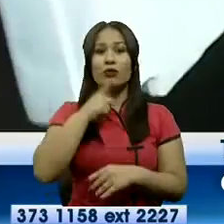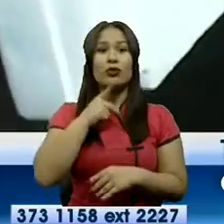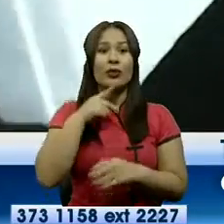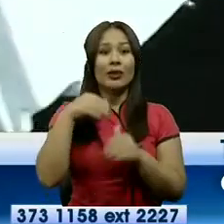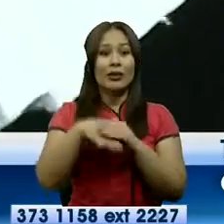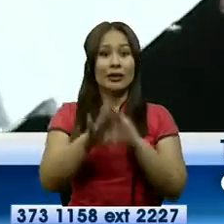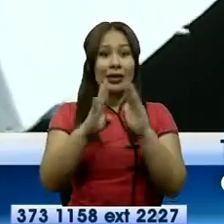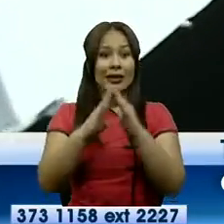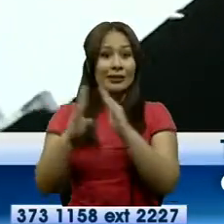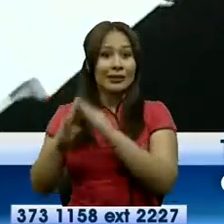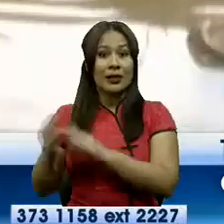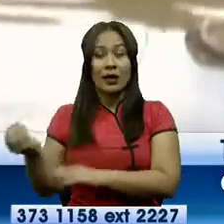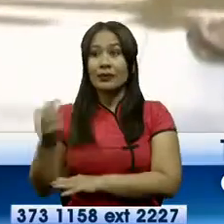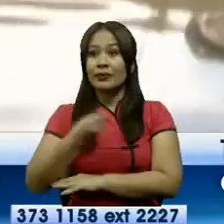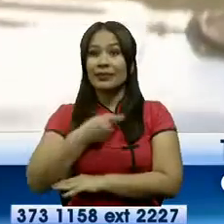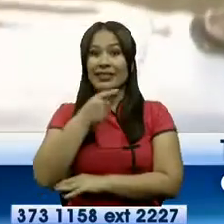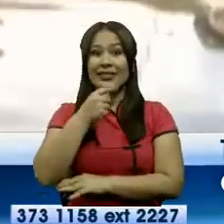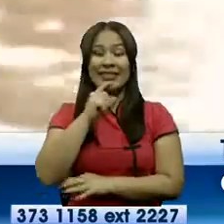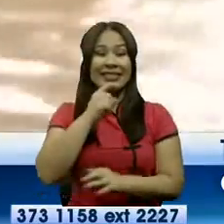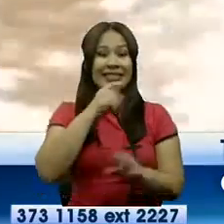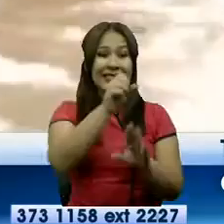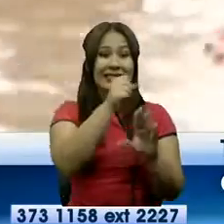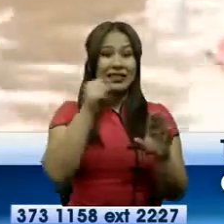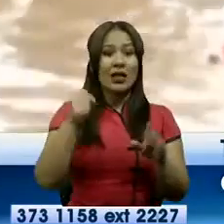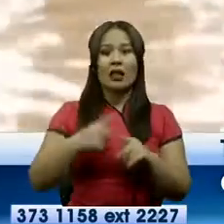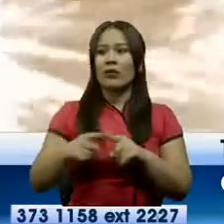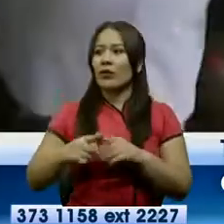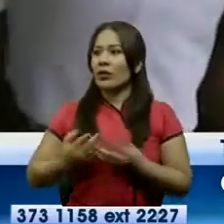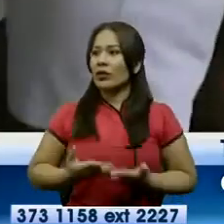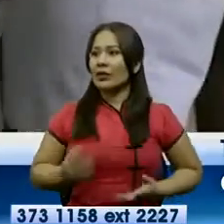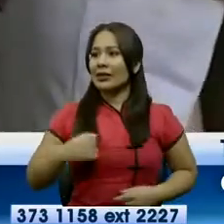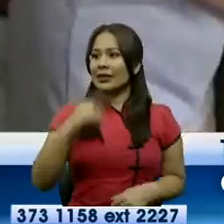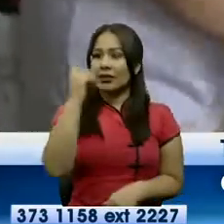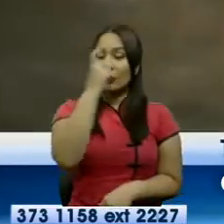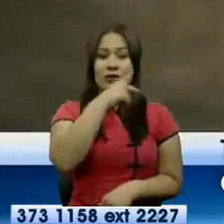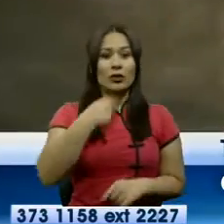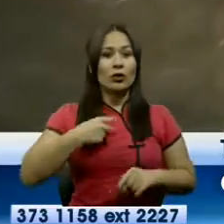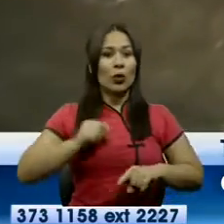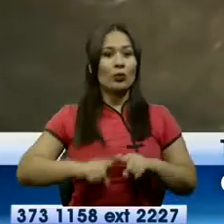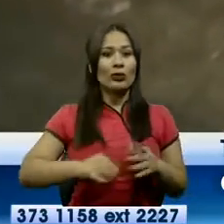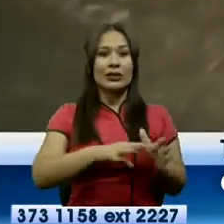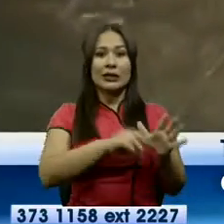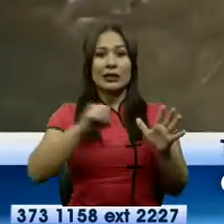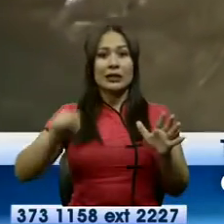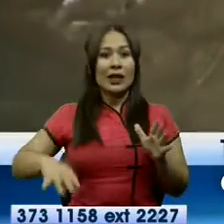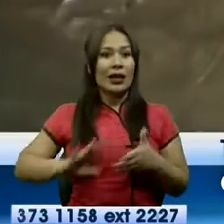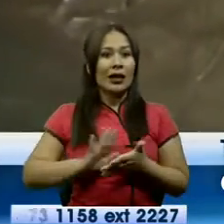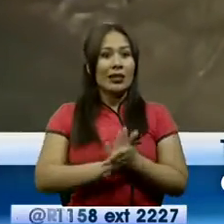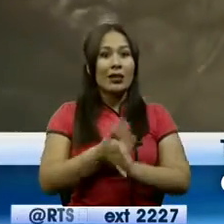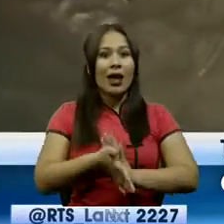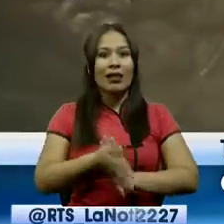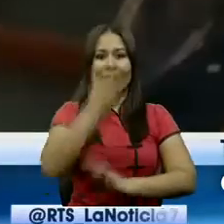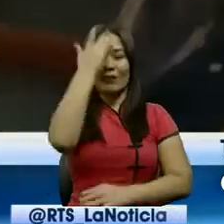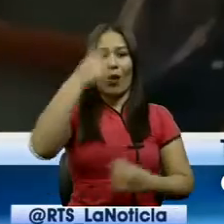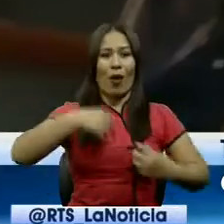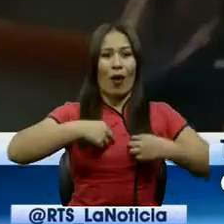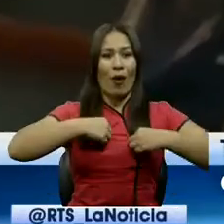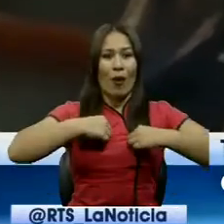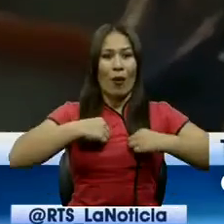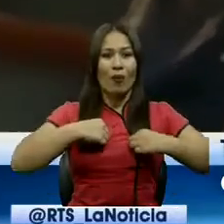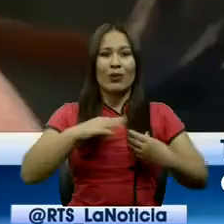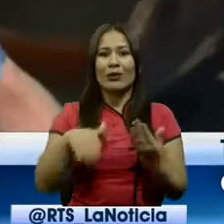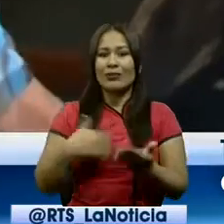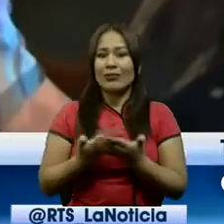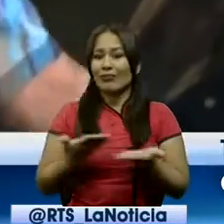viviendas, dañando los artefactos, asegura esta habitante que no logró recuperar nada. Ropa, todo, no tenemos ni ropa para ponernos porque toda la